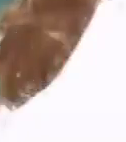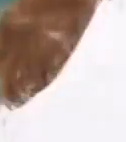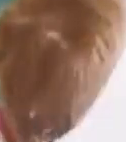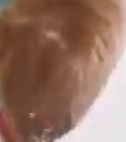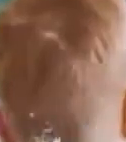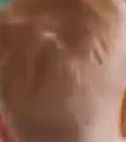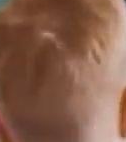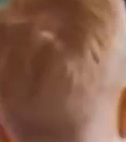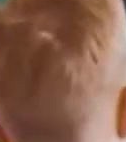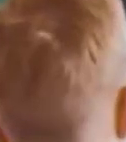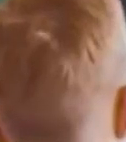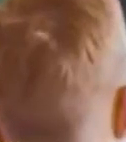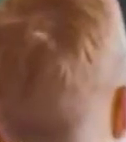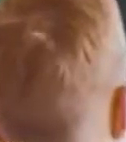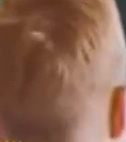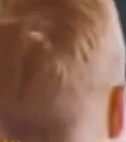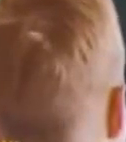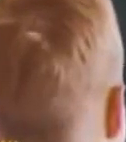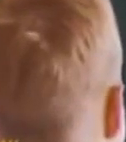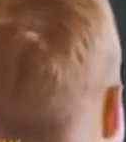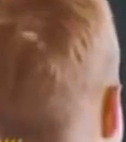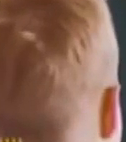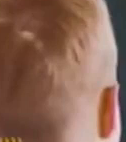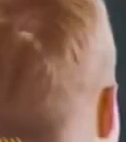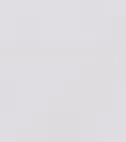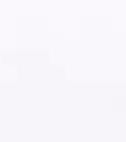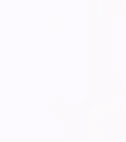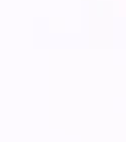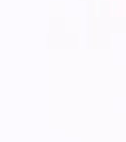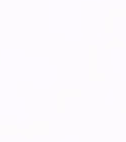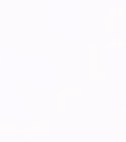A continuación, Comunicación y Lenguaje, quinto bachillerato.